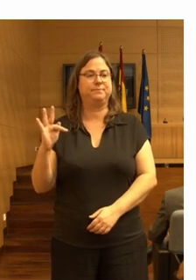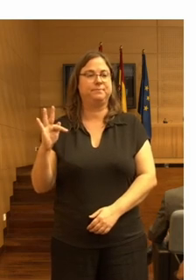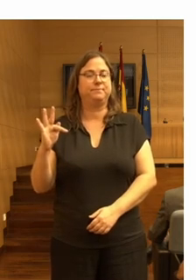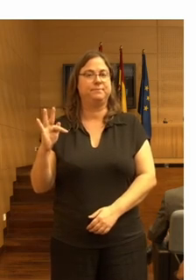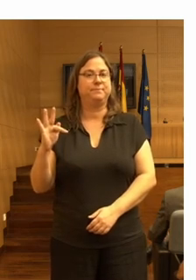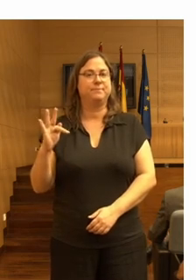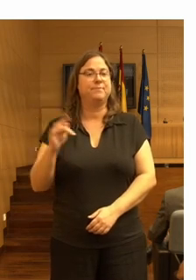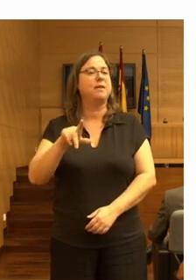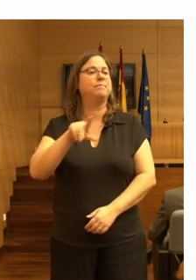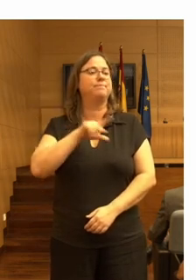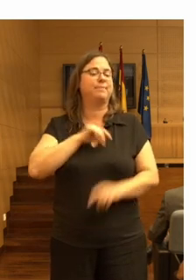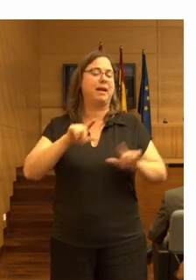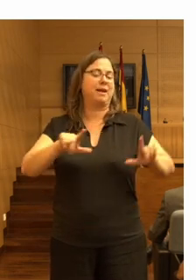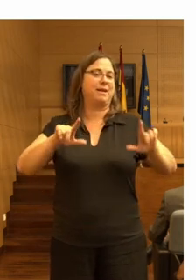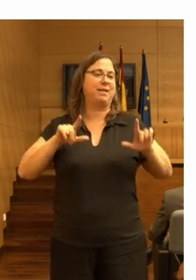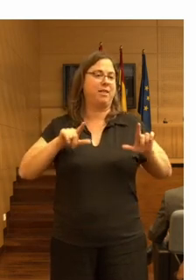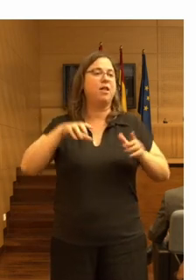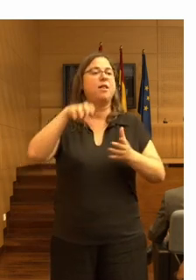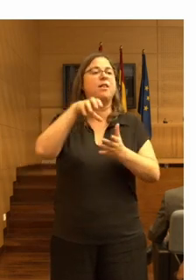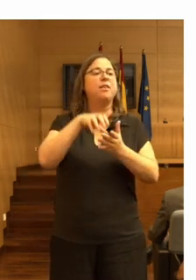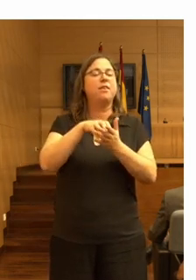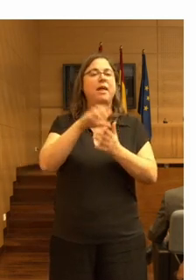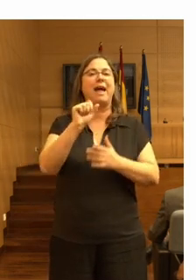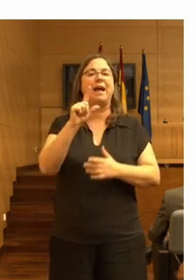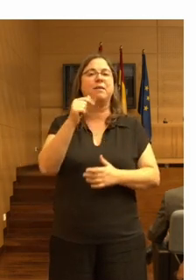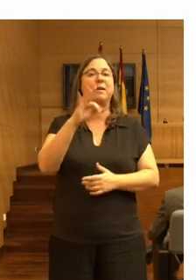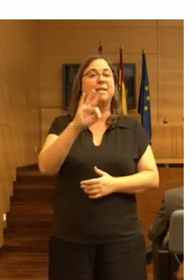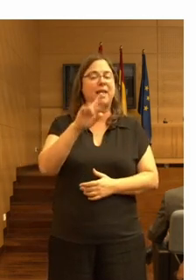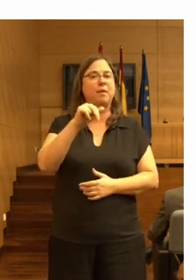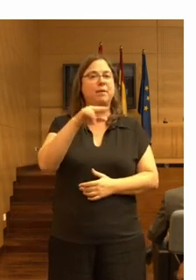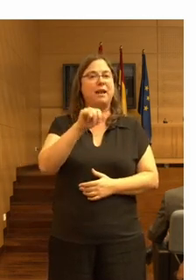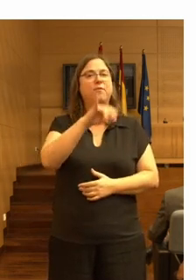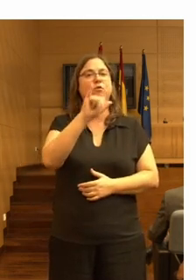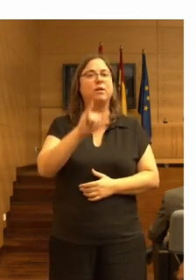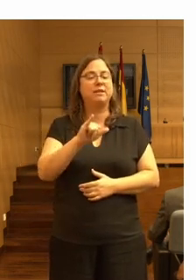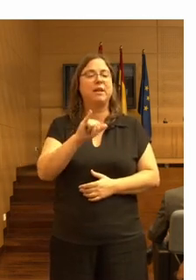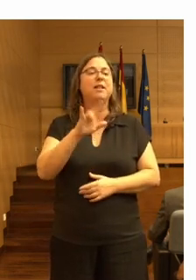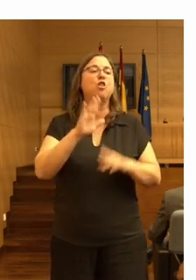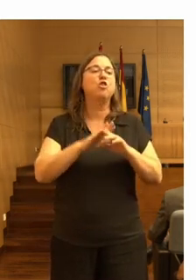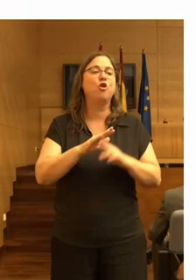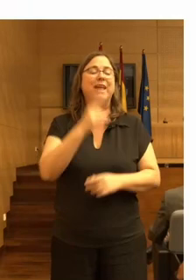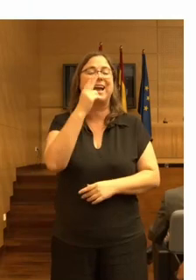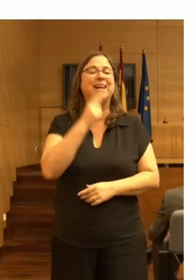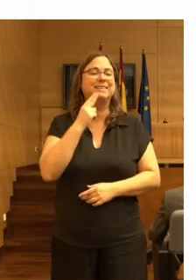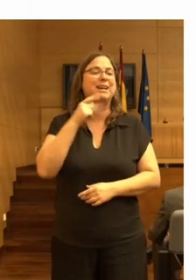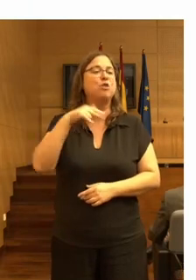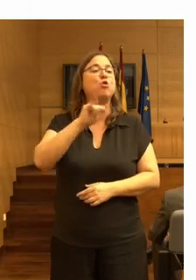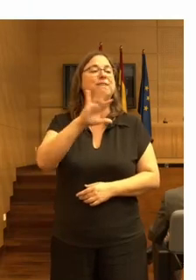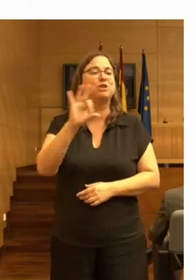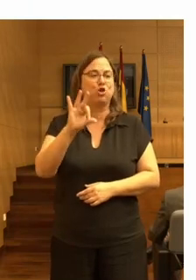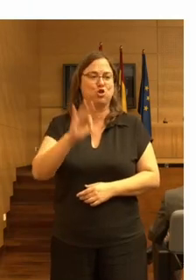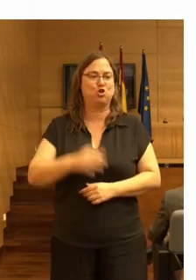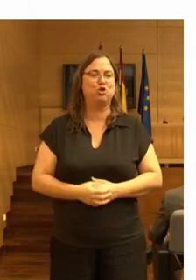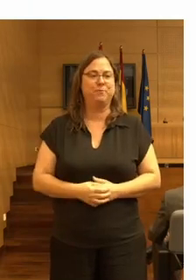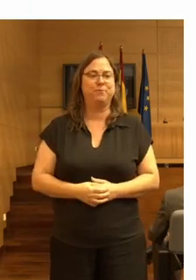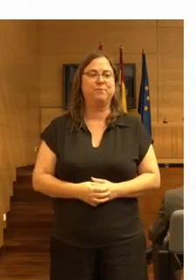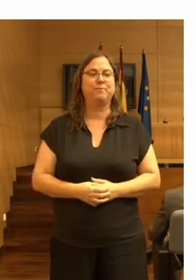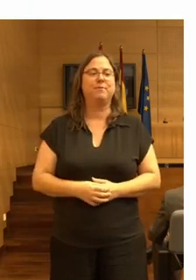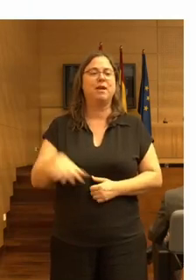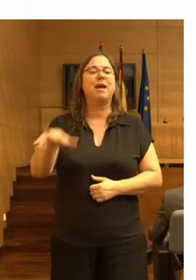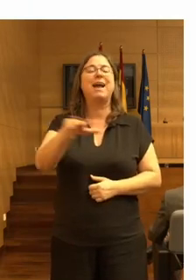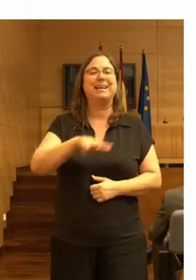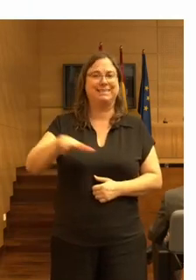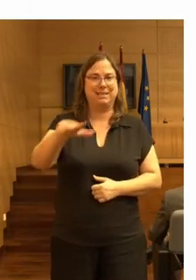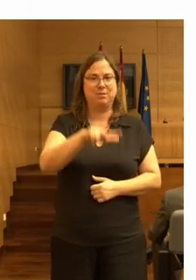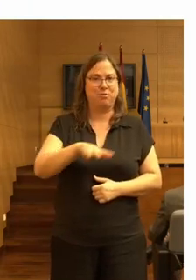La siguiente acreditación es para el centro Albertia Babilafuente y Castellanos de Moriscos. Es un centro ubicado